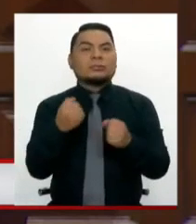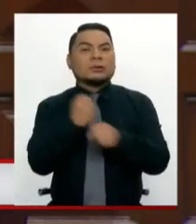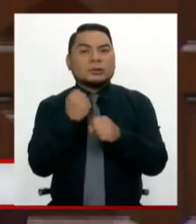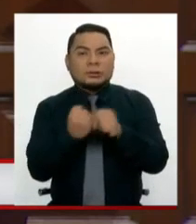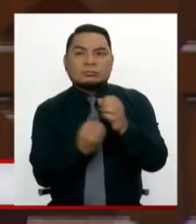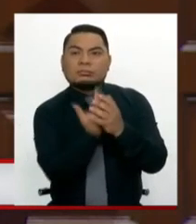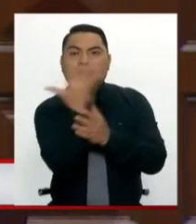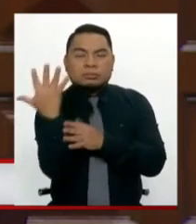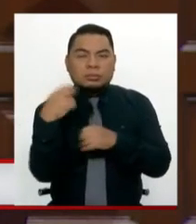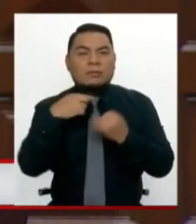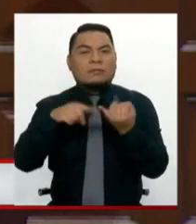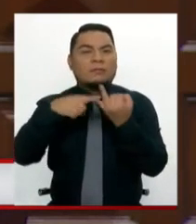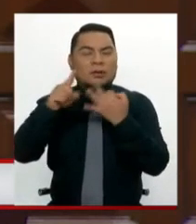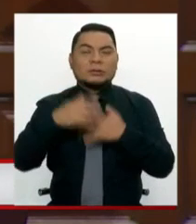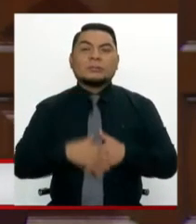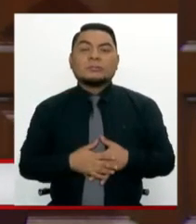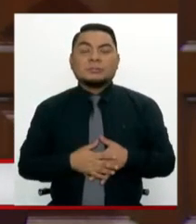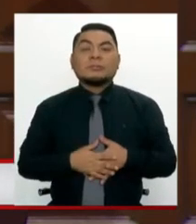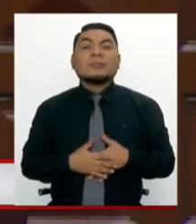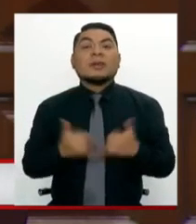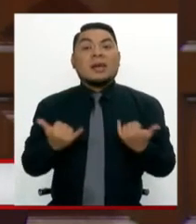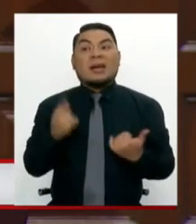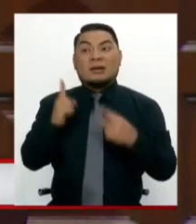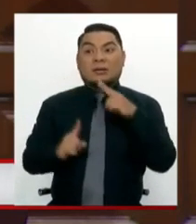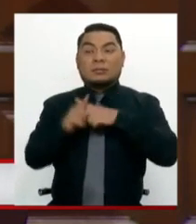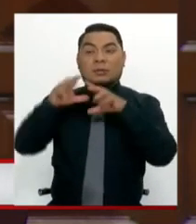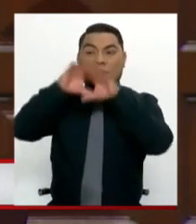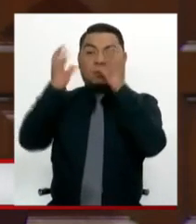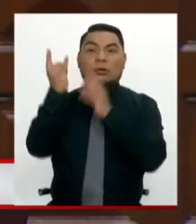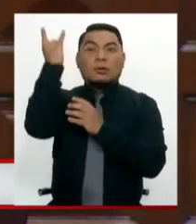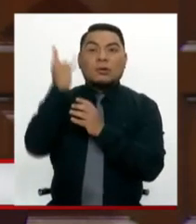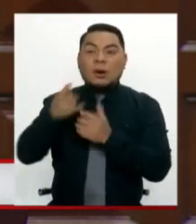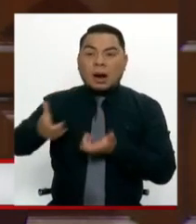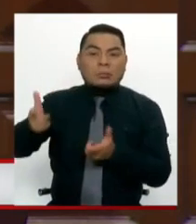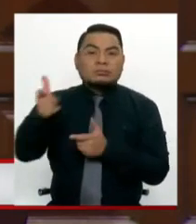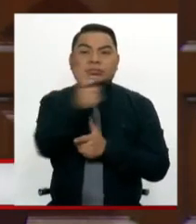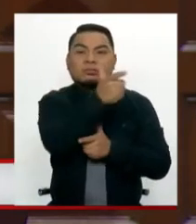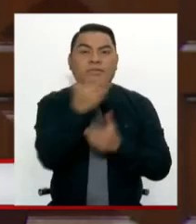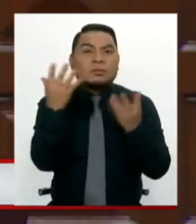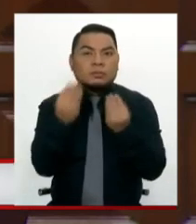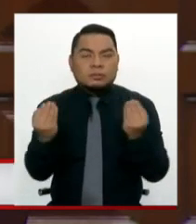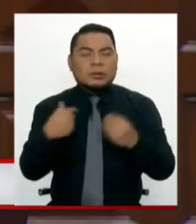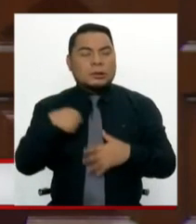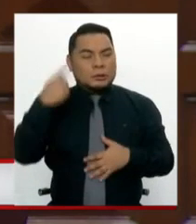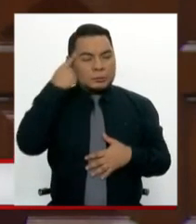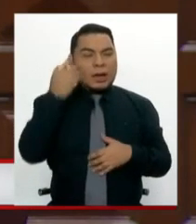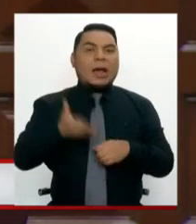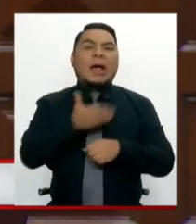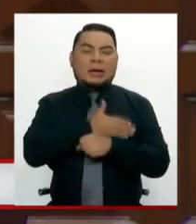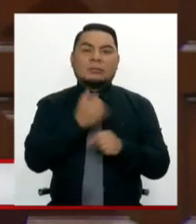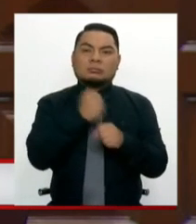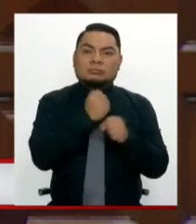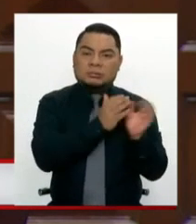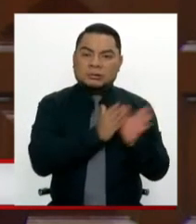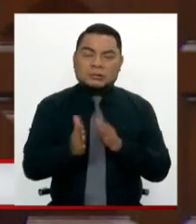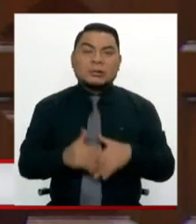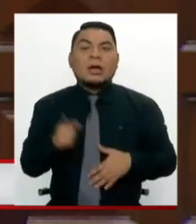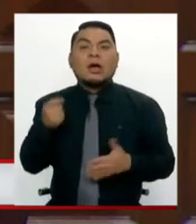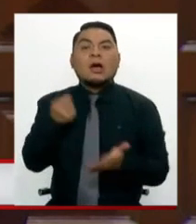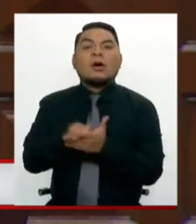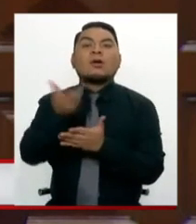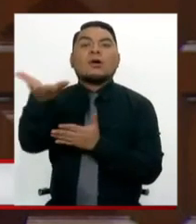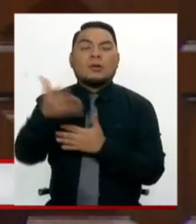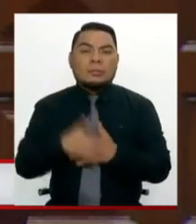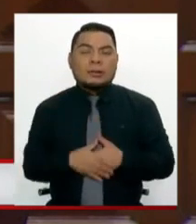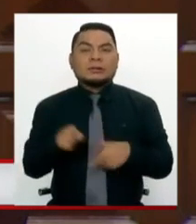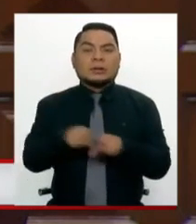En el contexto de la emergencia mundial por la escasez de fertilizantes, hemos tomado las medidas pertinentes, la compra